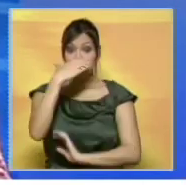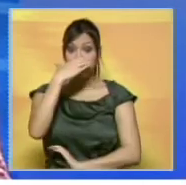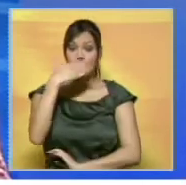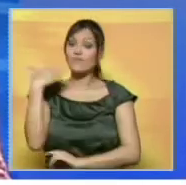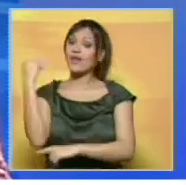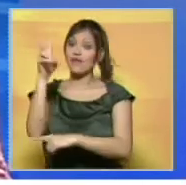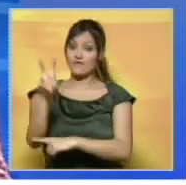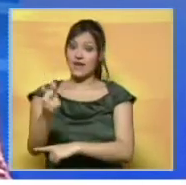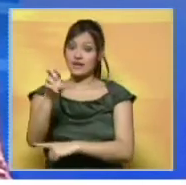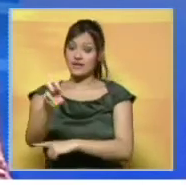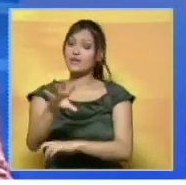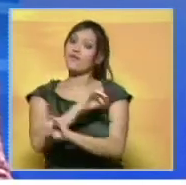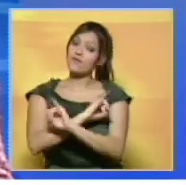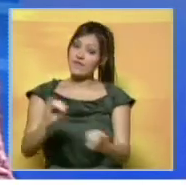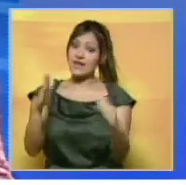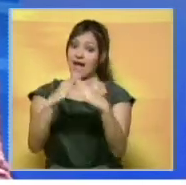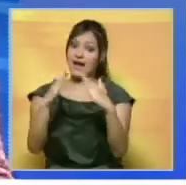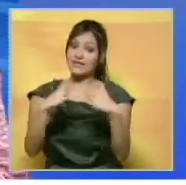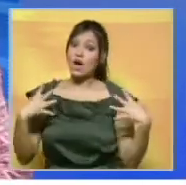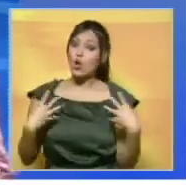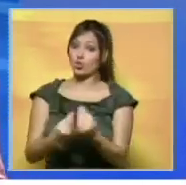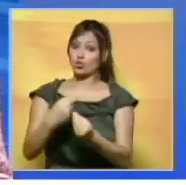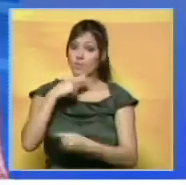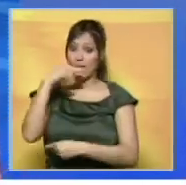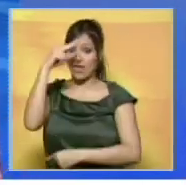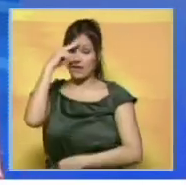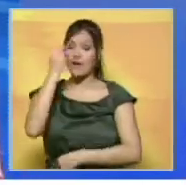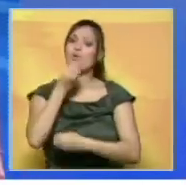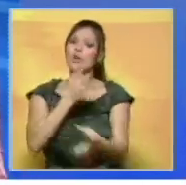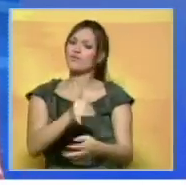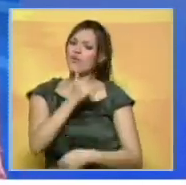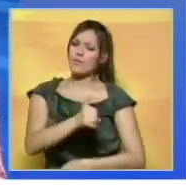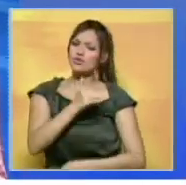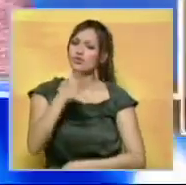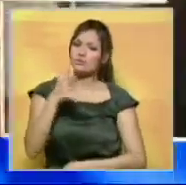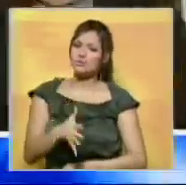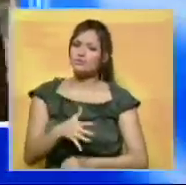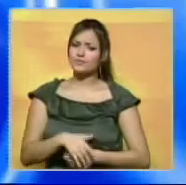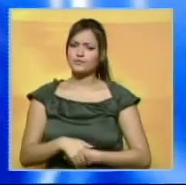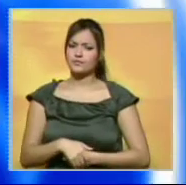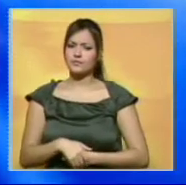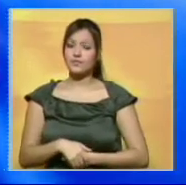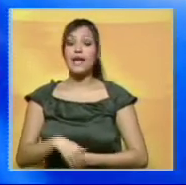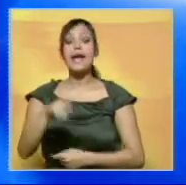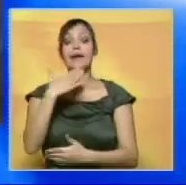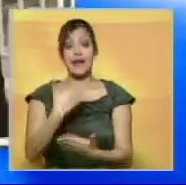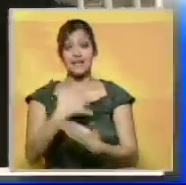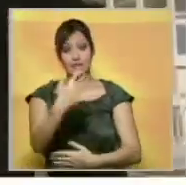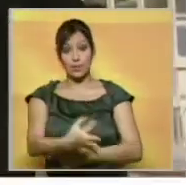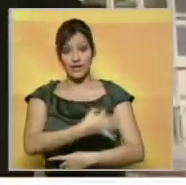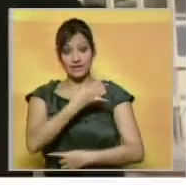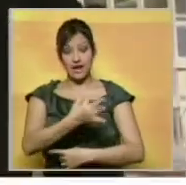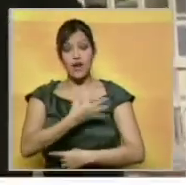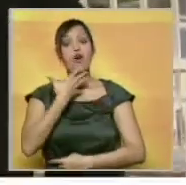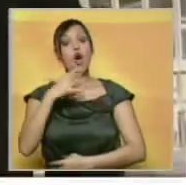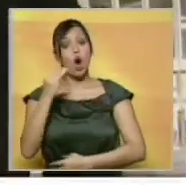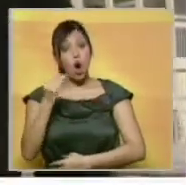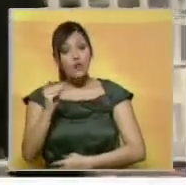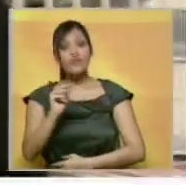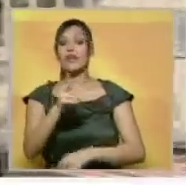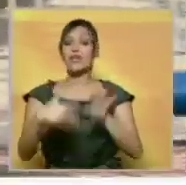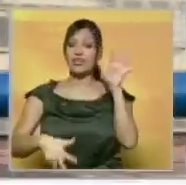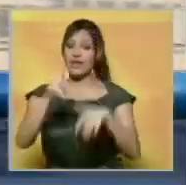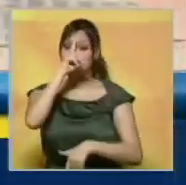pasado viernes cuando salía de su residencia junto a su padre. Fabiola Yaquinto nos cuenta más. Así es, gracias, buenas tardes. El joven de